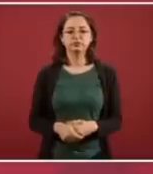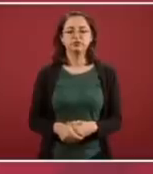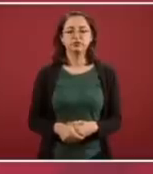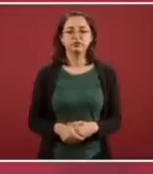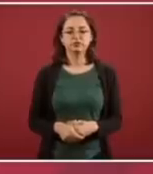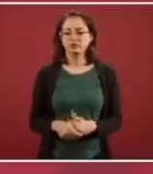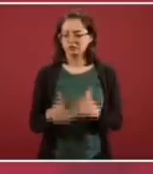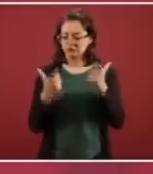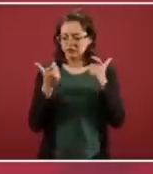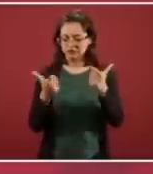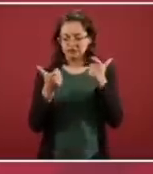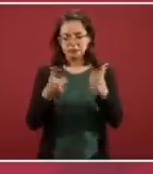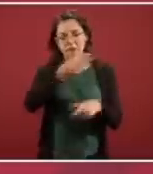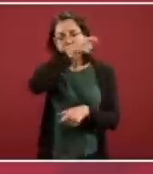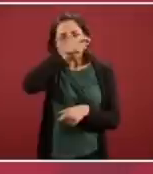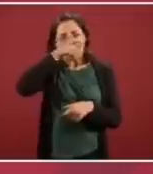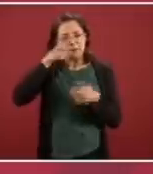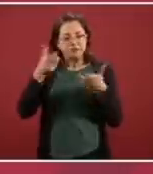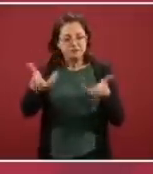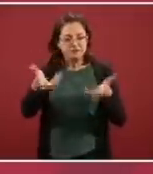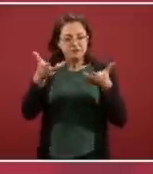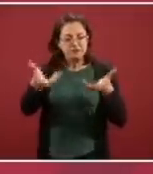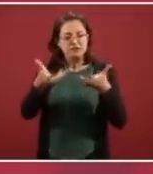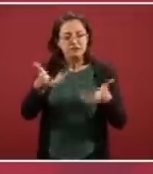el dinero, la ambición al dinero.